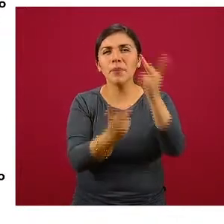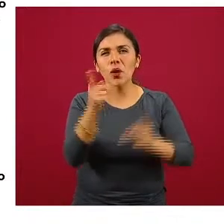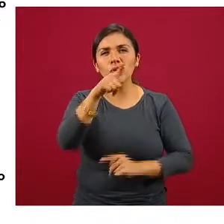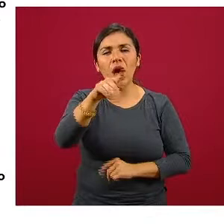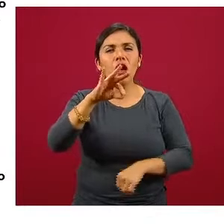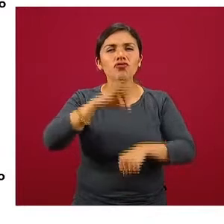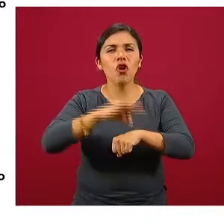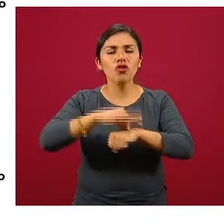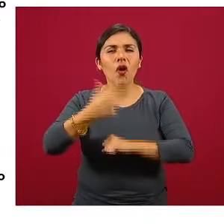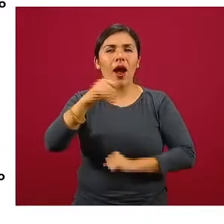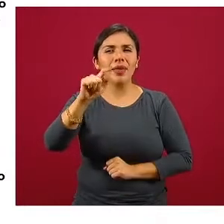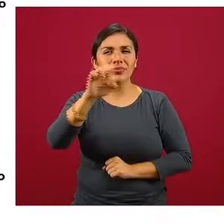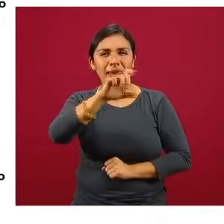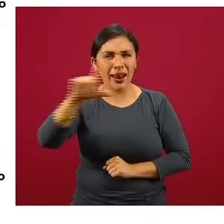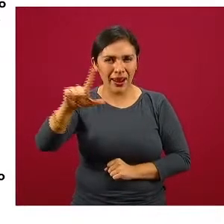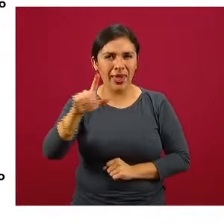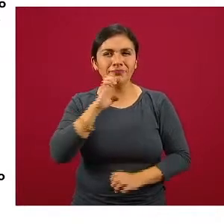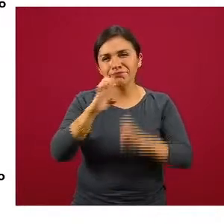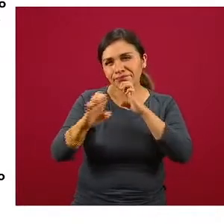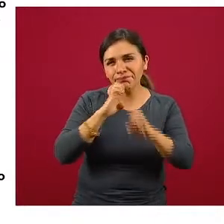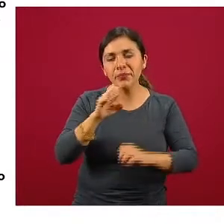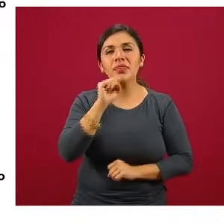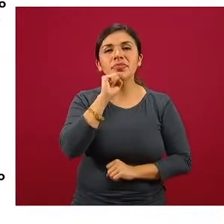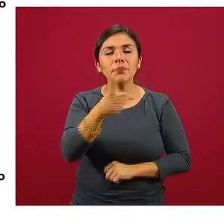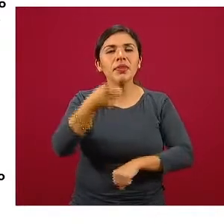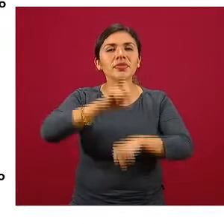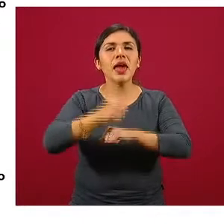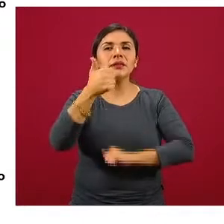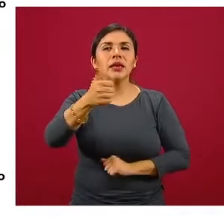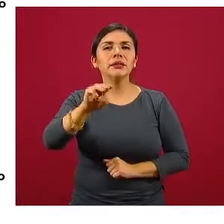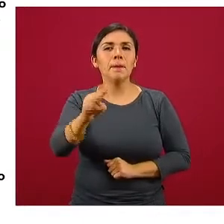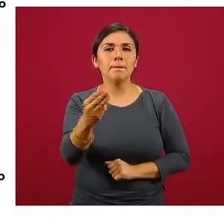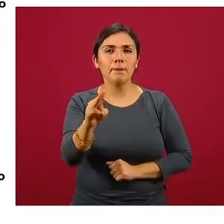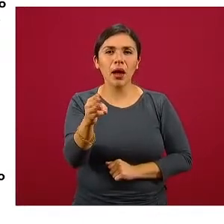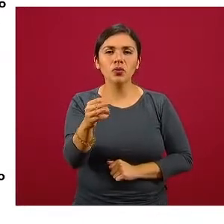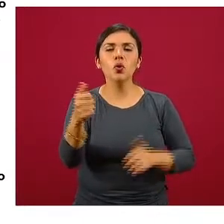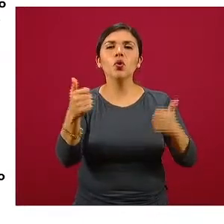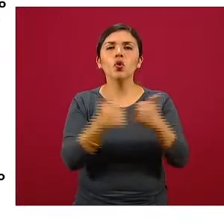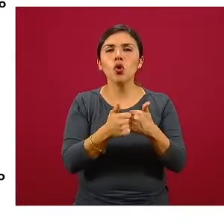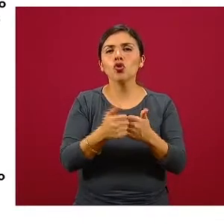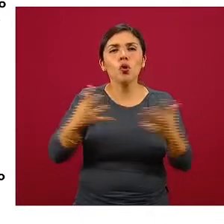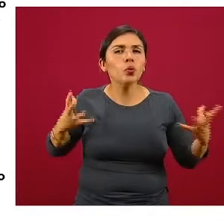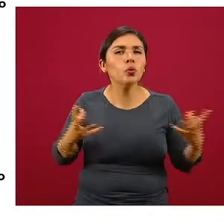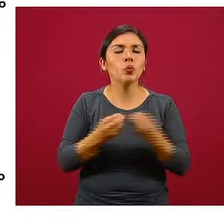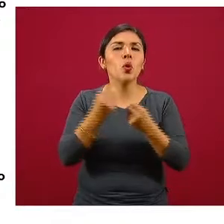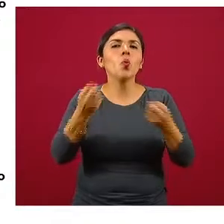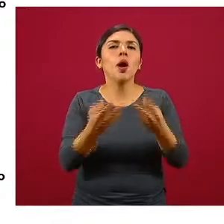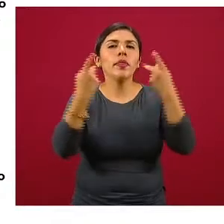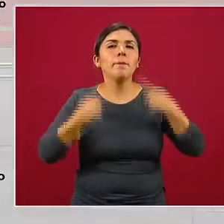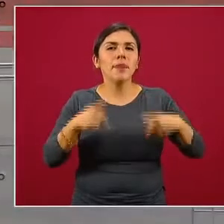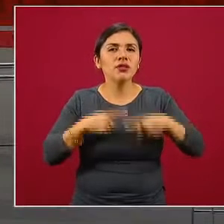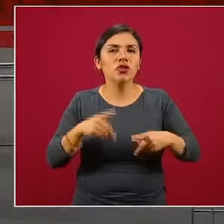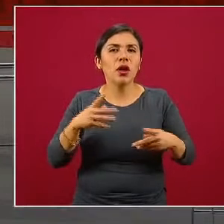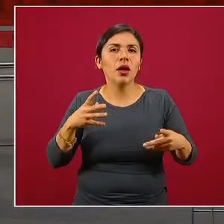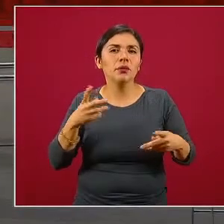con las mamás y la conferencia del 6 de mayo con sus totales de personas alcanzadas en